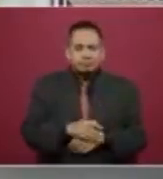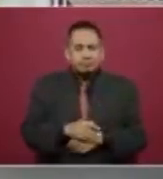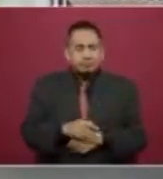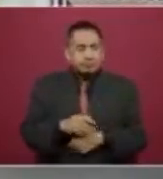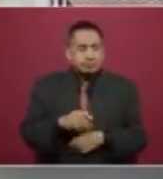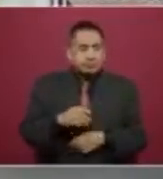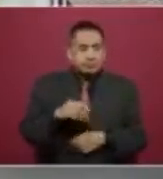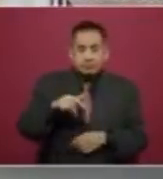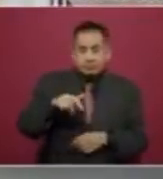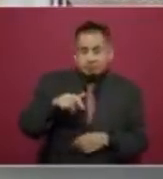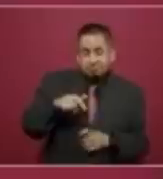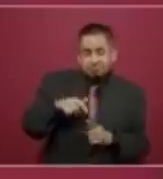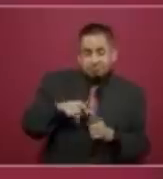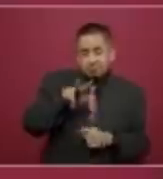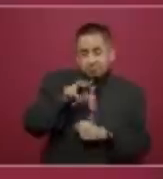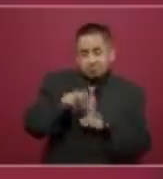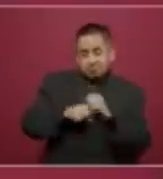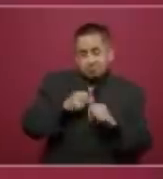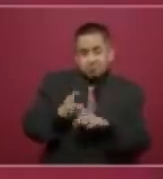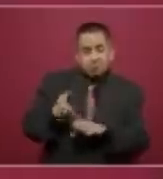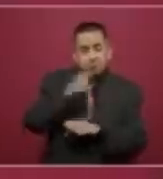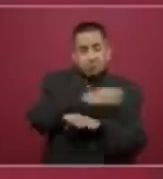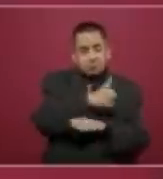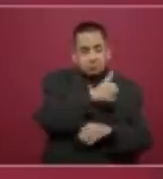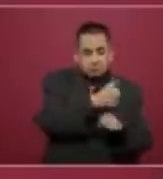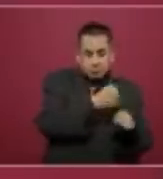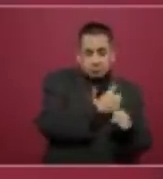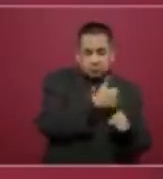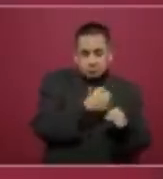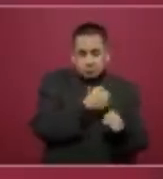3 sexenios. Se robaban